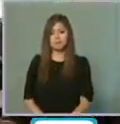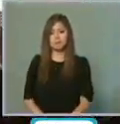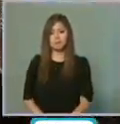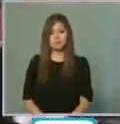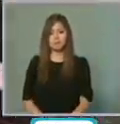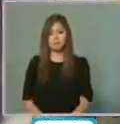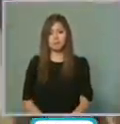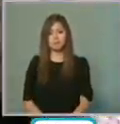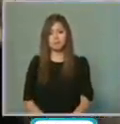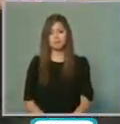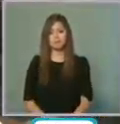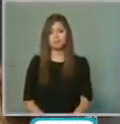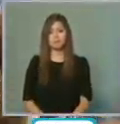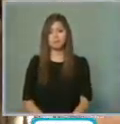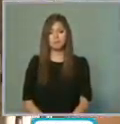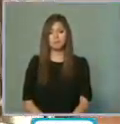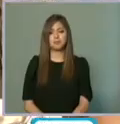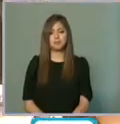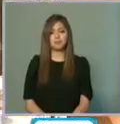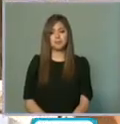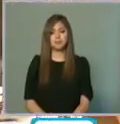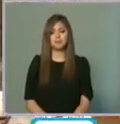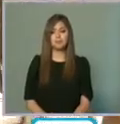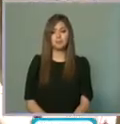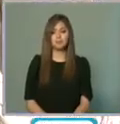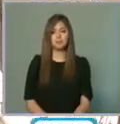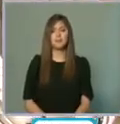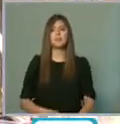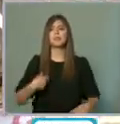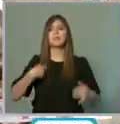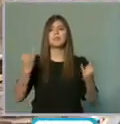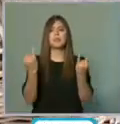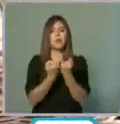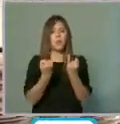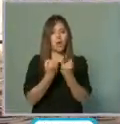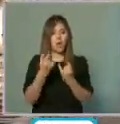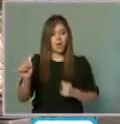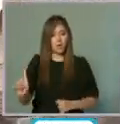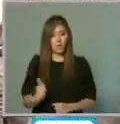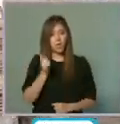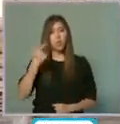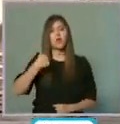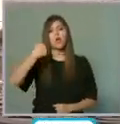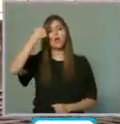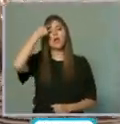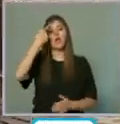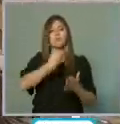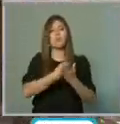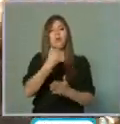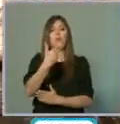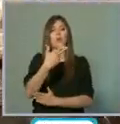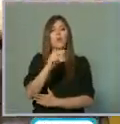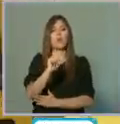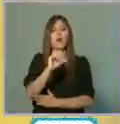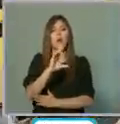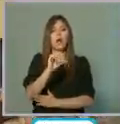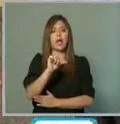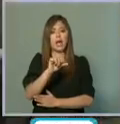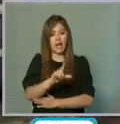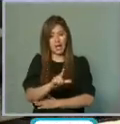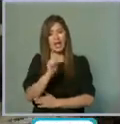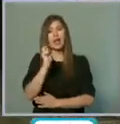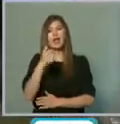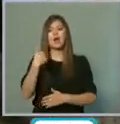también tratando de aprovechar aquí el huacal que se ha vuelto de alguna manera famoso. Ahora con los vintage y todo